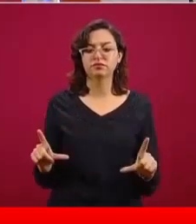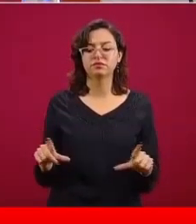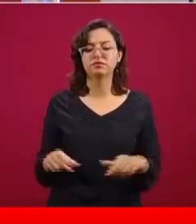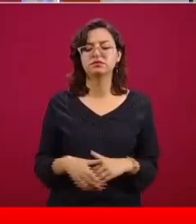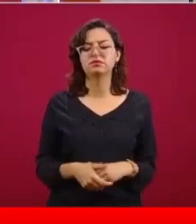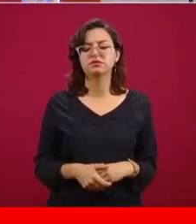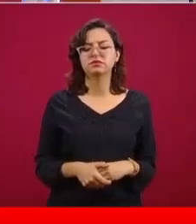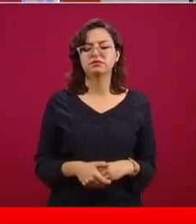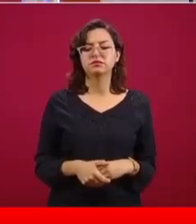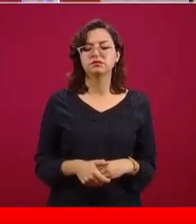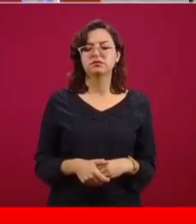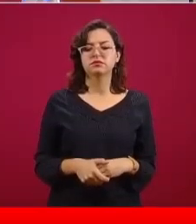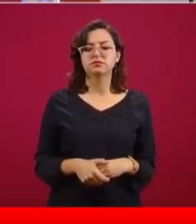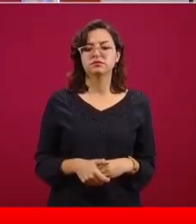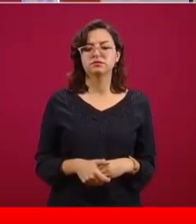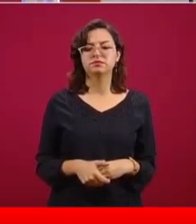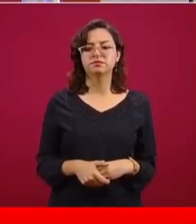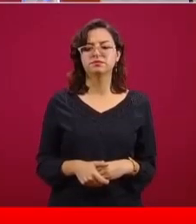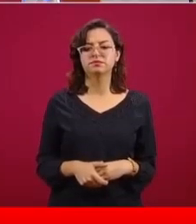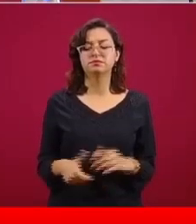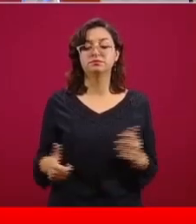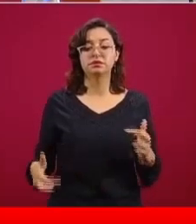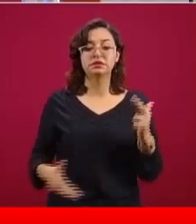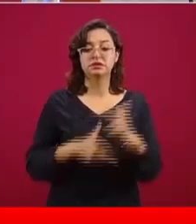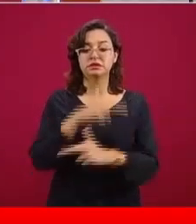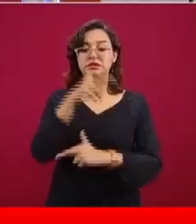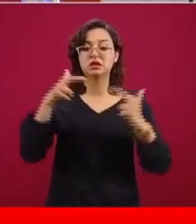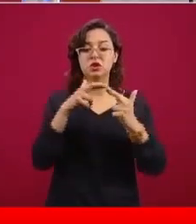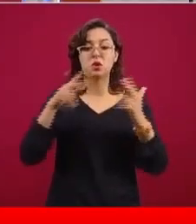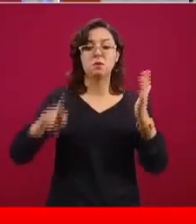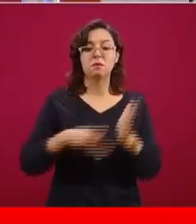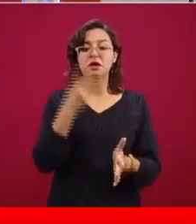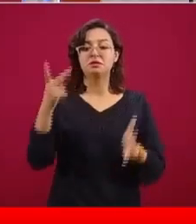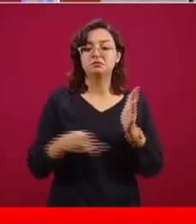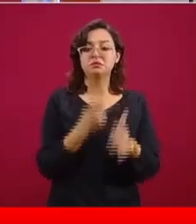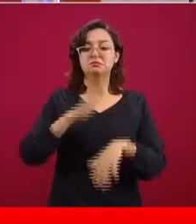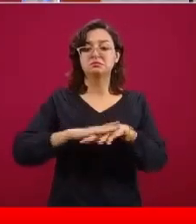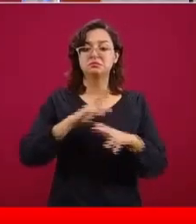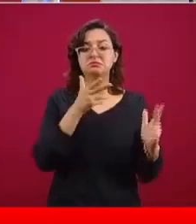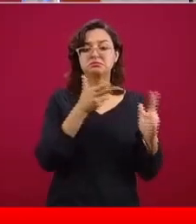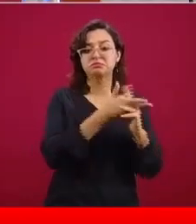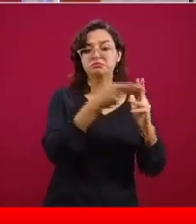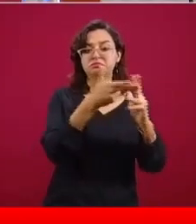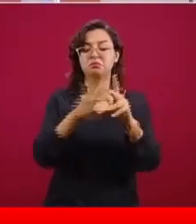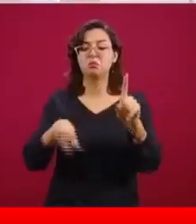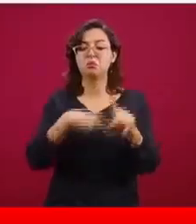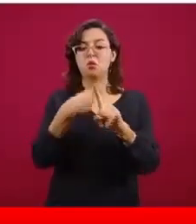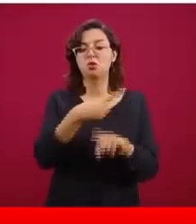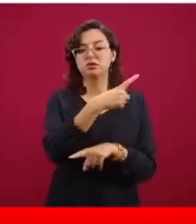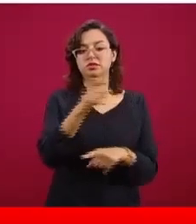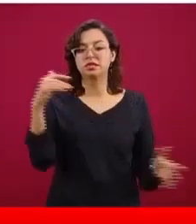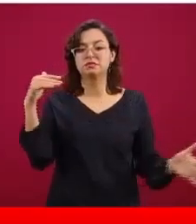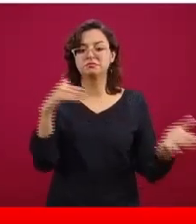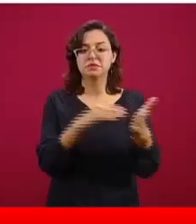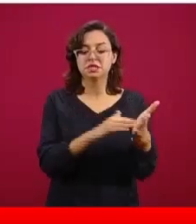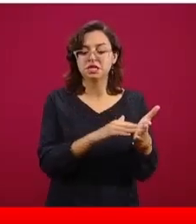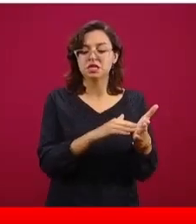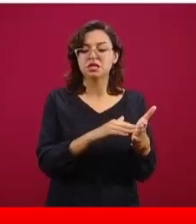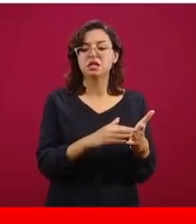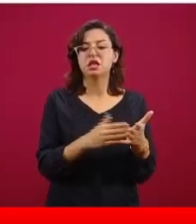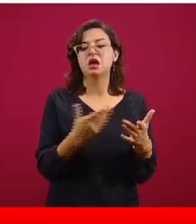y homicidio doloso por regiones con mayor incidencia recuerden ustedes que a principios del año